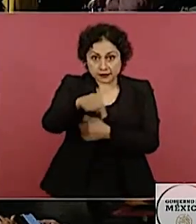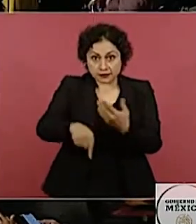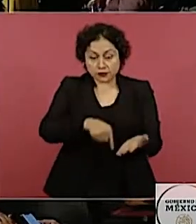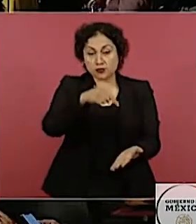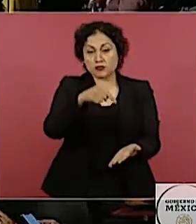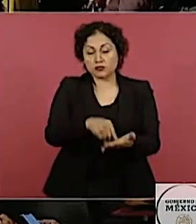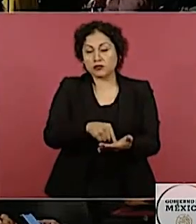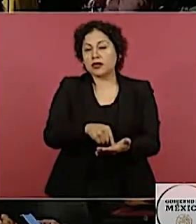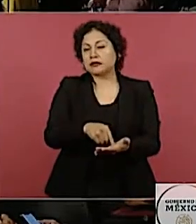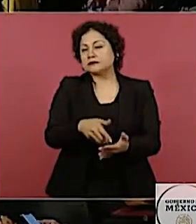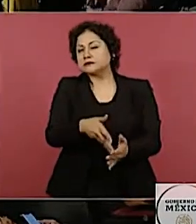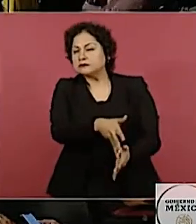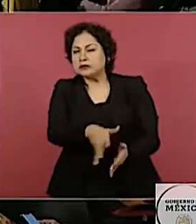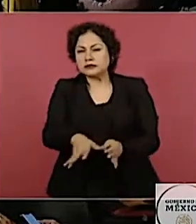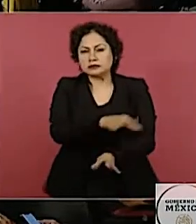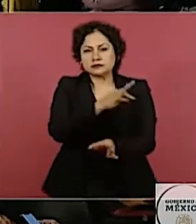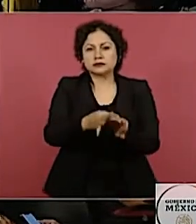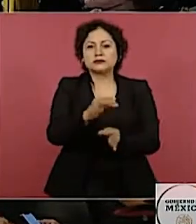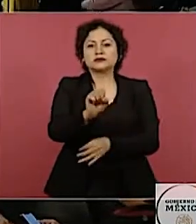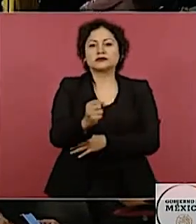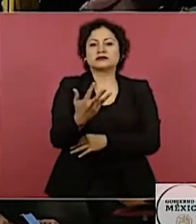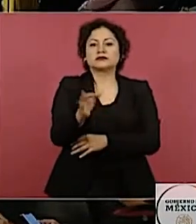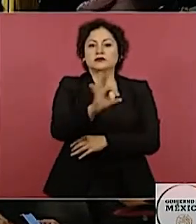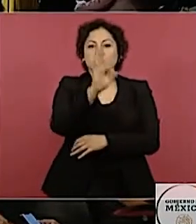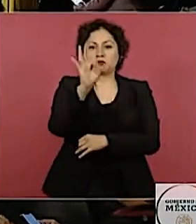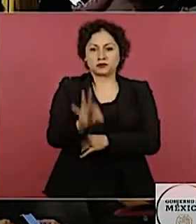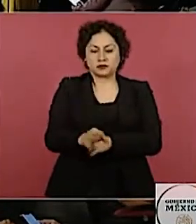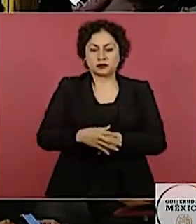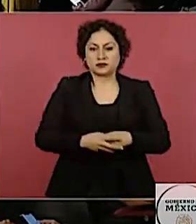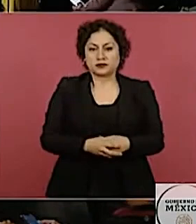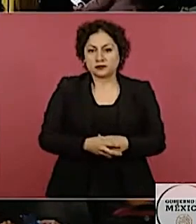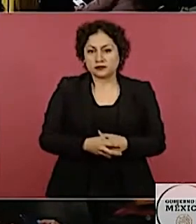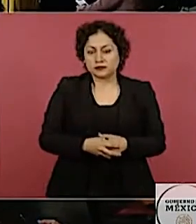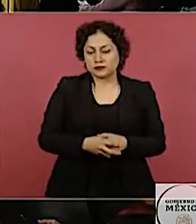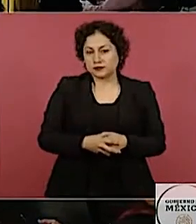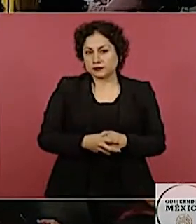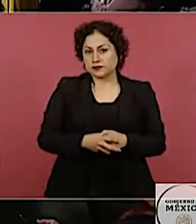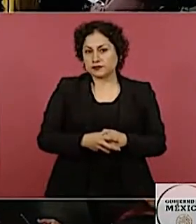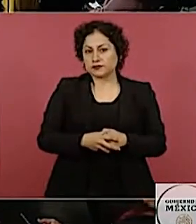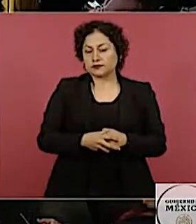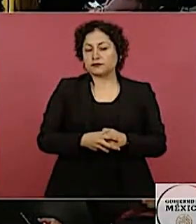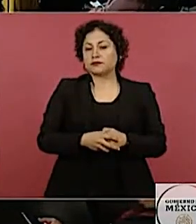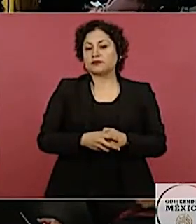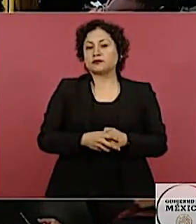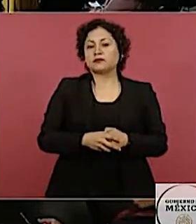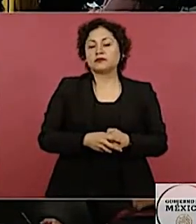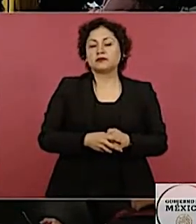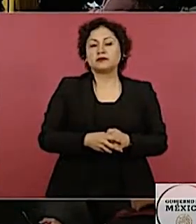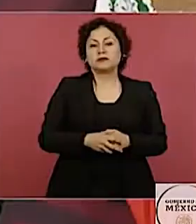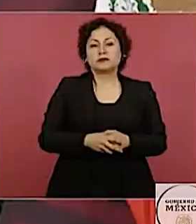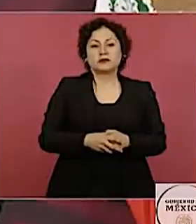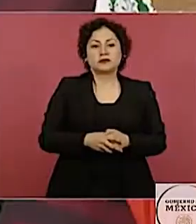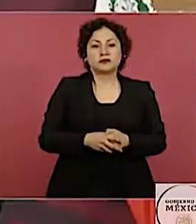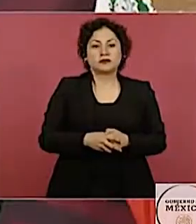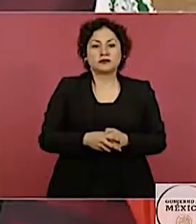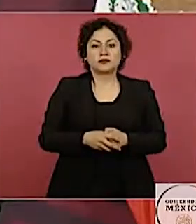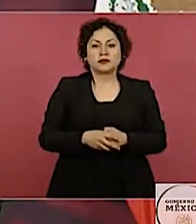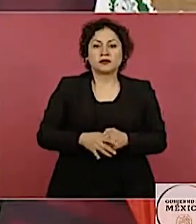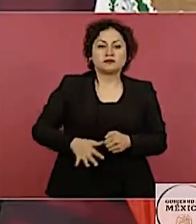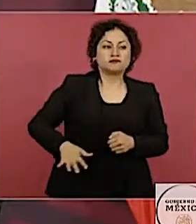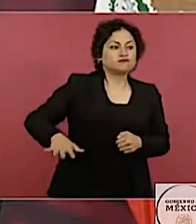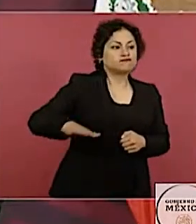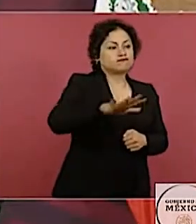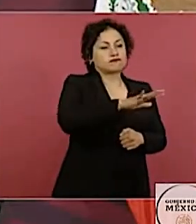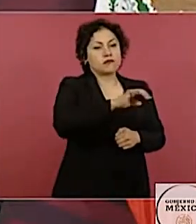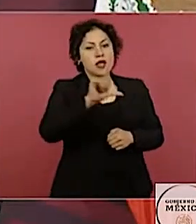65 por ya en global y la la área de Acapulco el municipio de Acapulco sobre el 40%